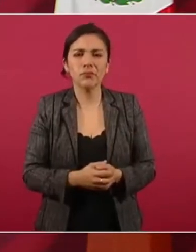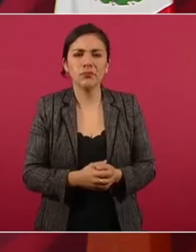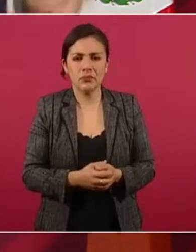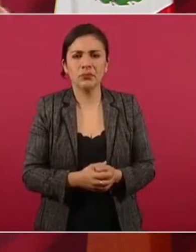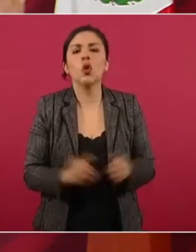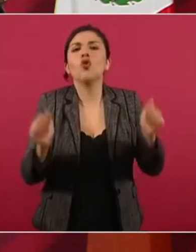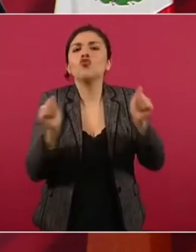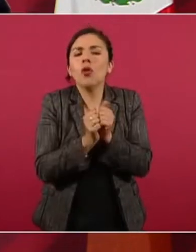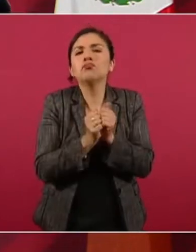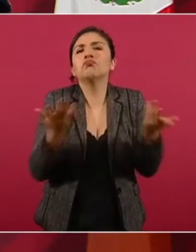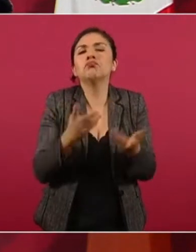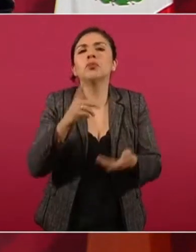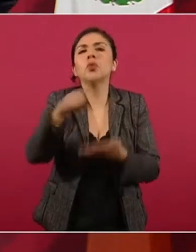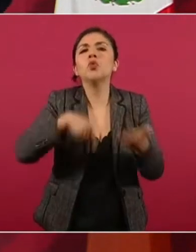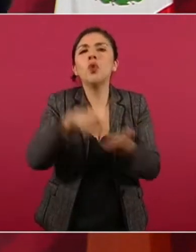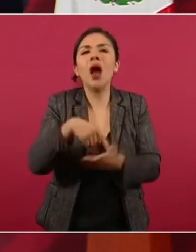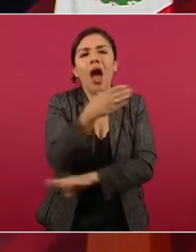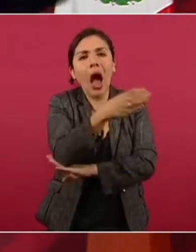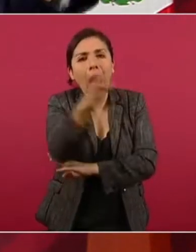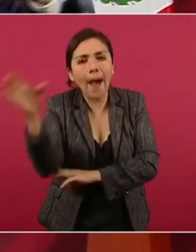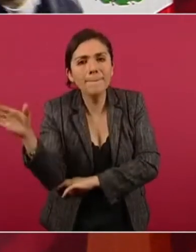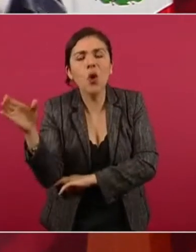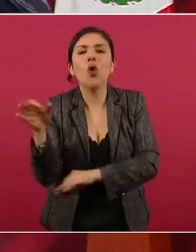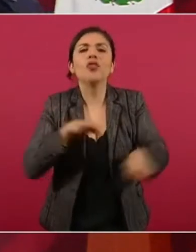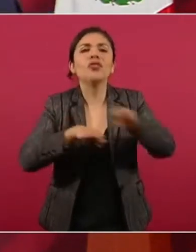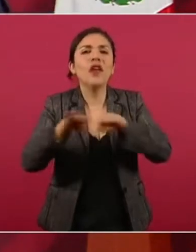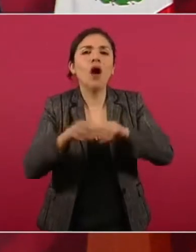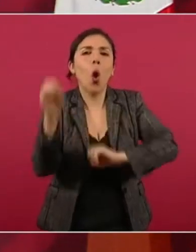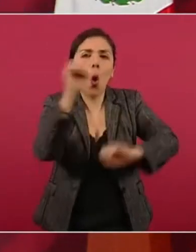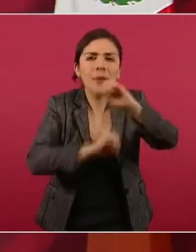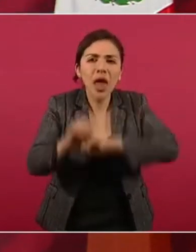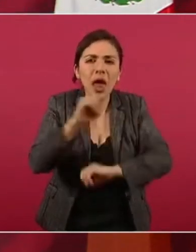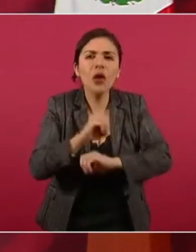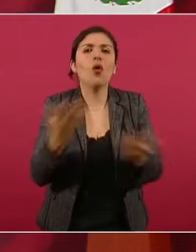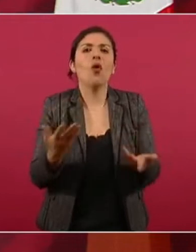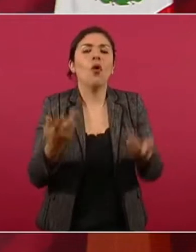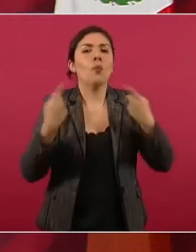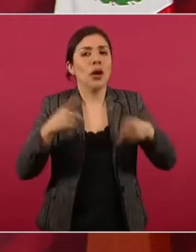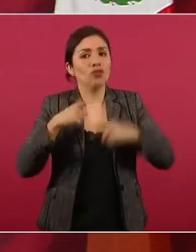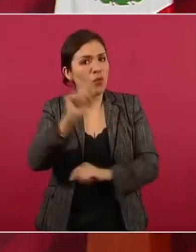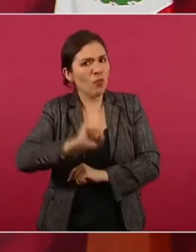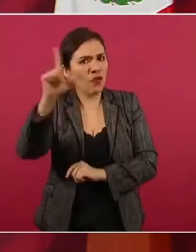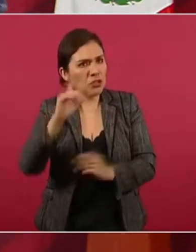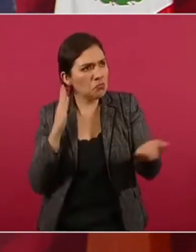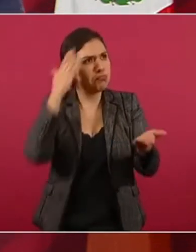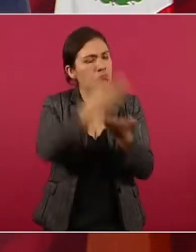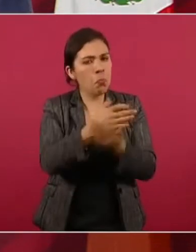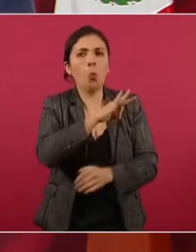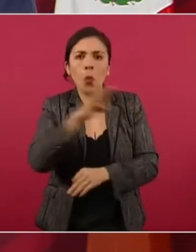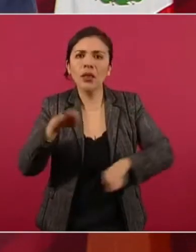en el medio rural, como obrero, como profesionista,